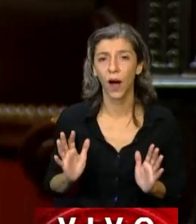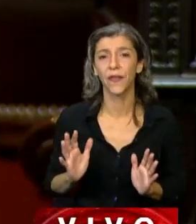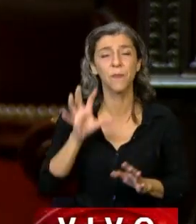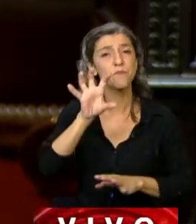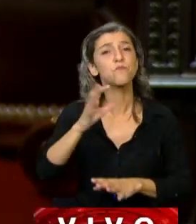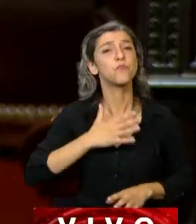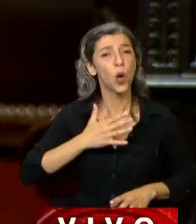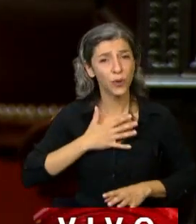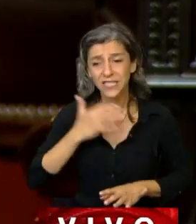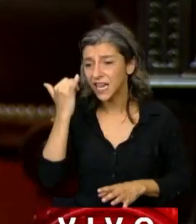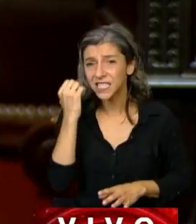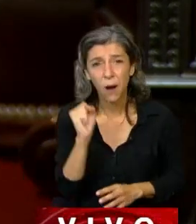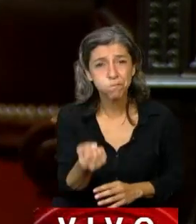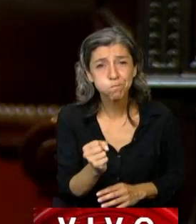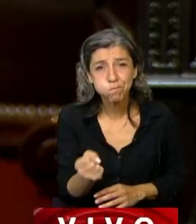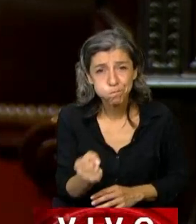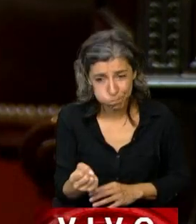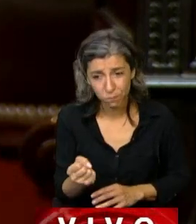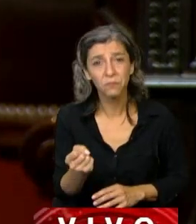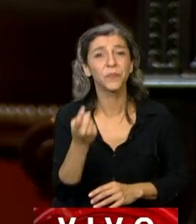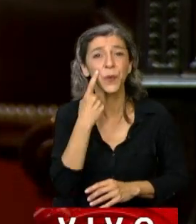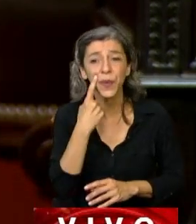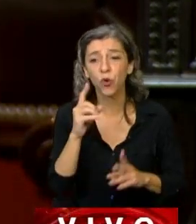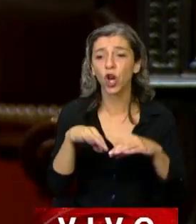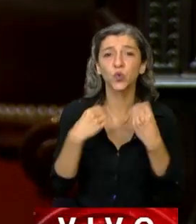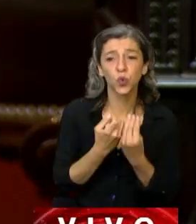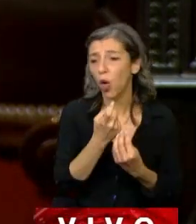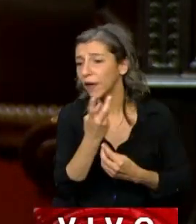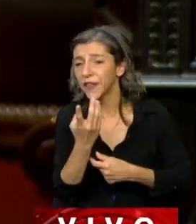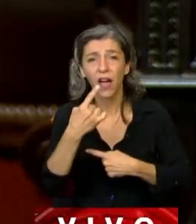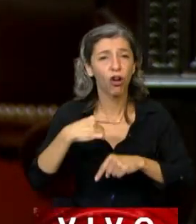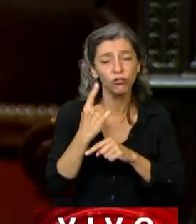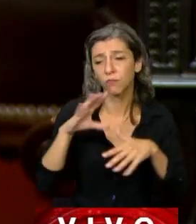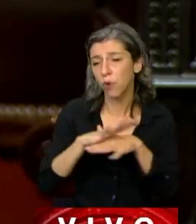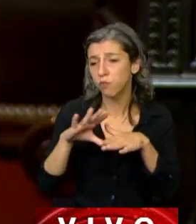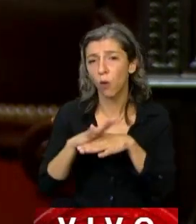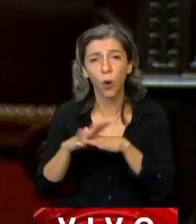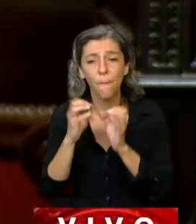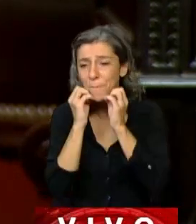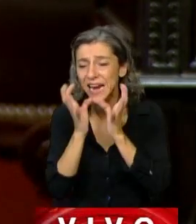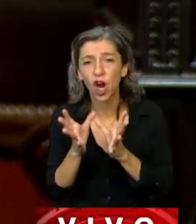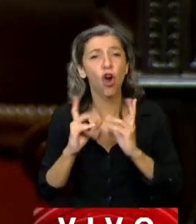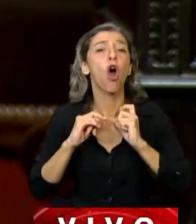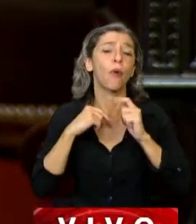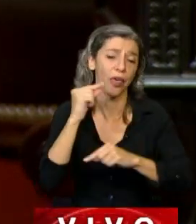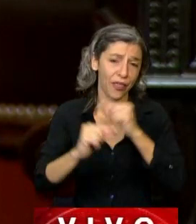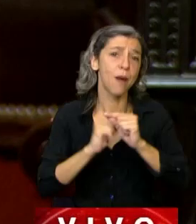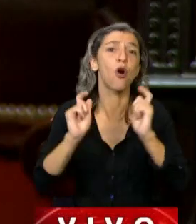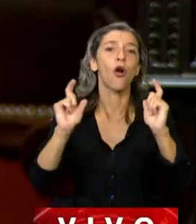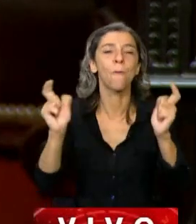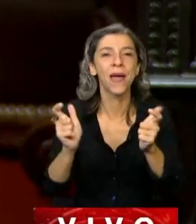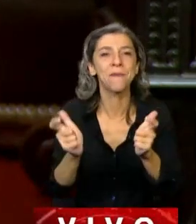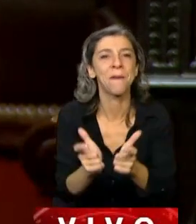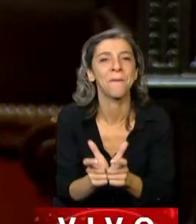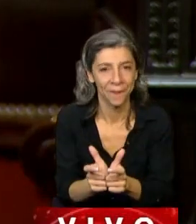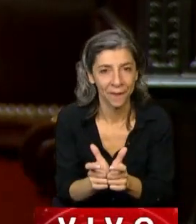ya funcionó y mostró que mejora esos resultados, que se encamina en el sendero de reducir progresiva y